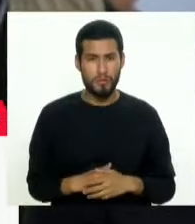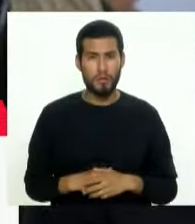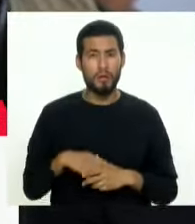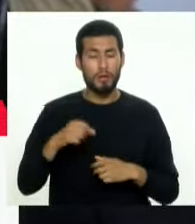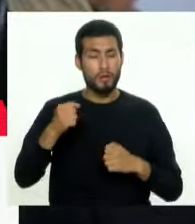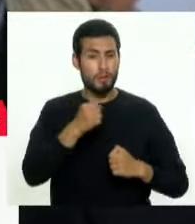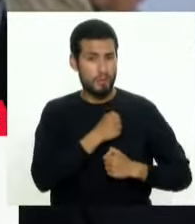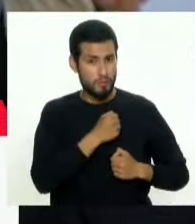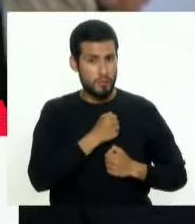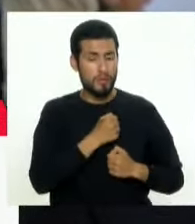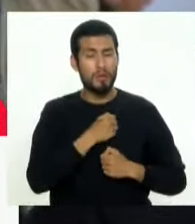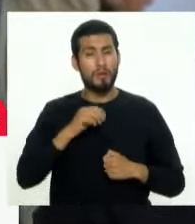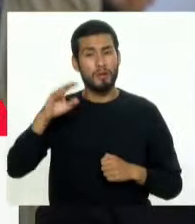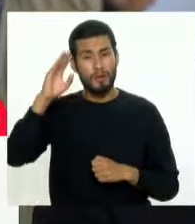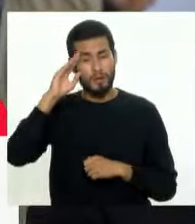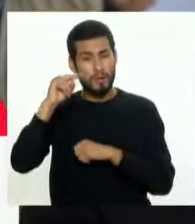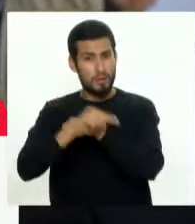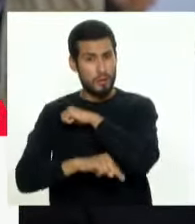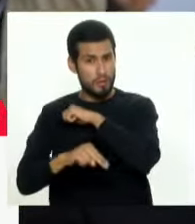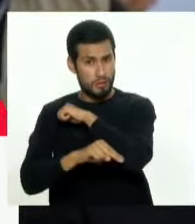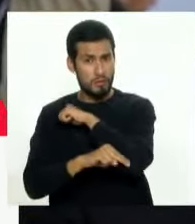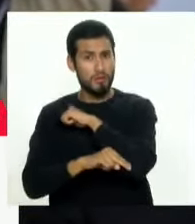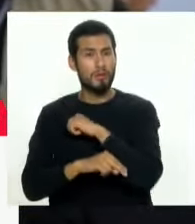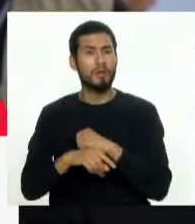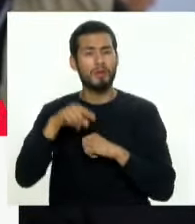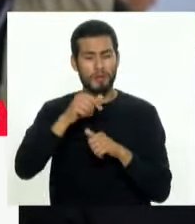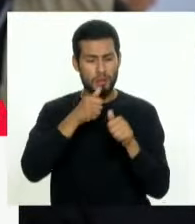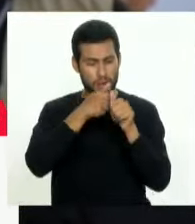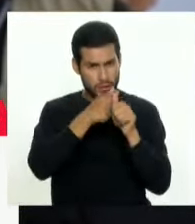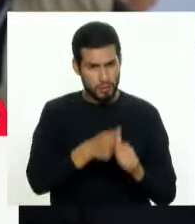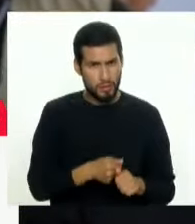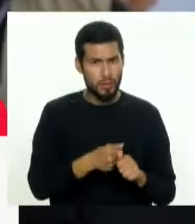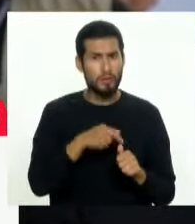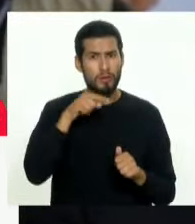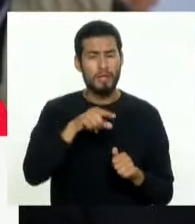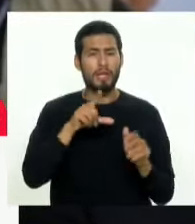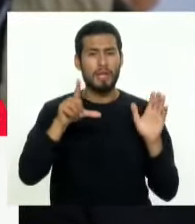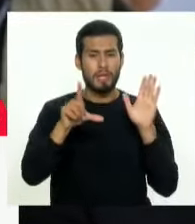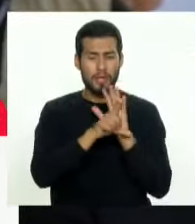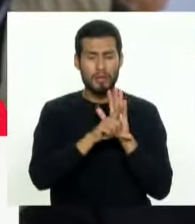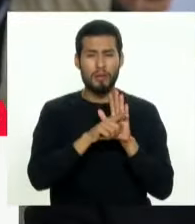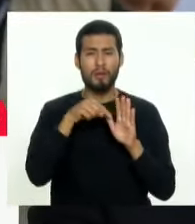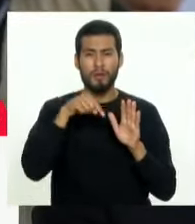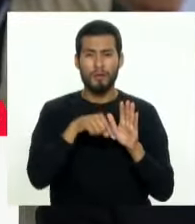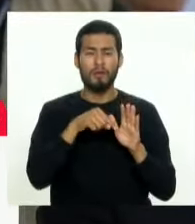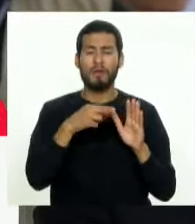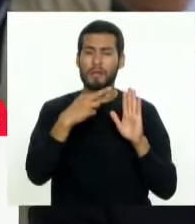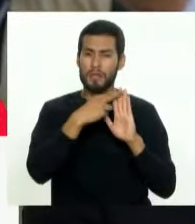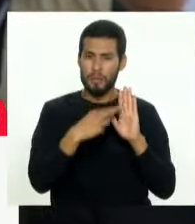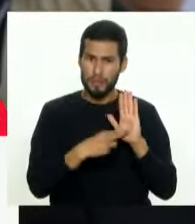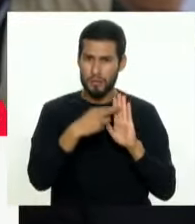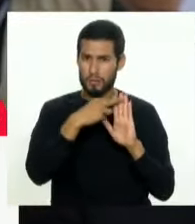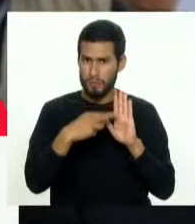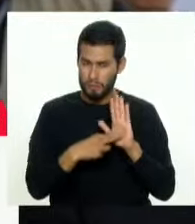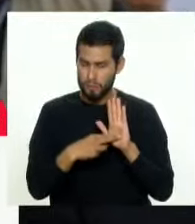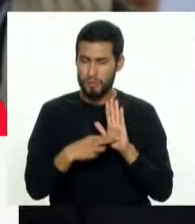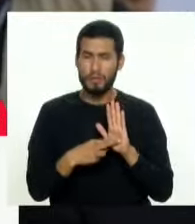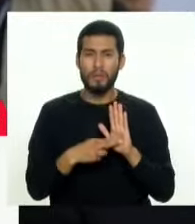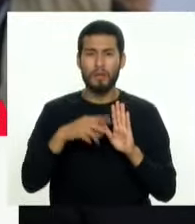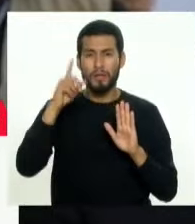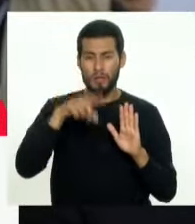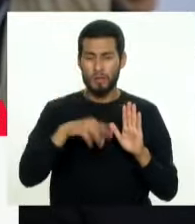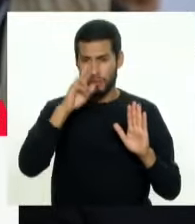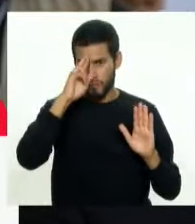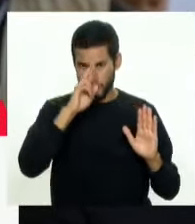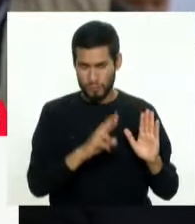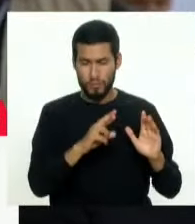Fuerzas Armadas y la Policía Nacional se rigen por sus leyes y reglamentos. Tenemos que respetar